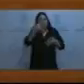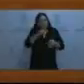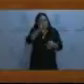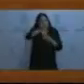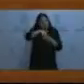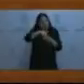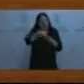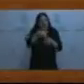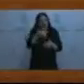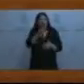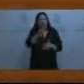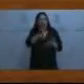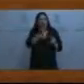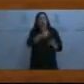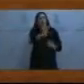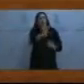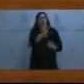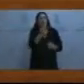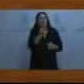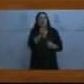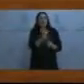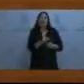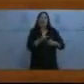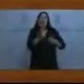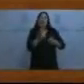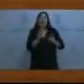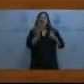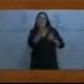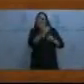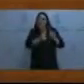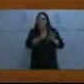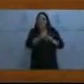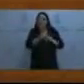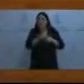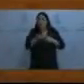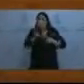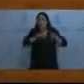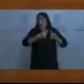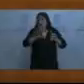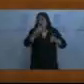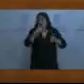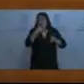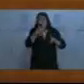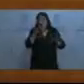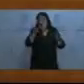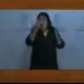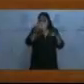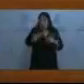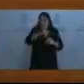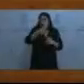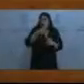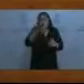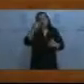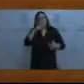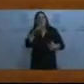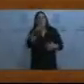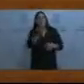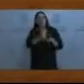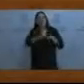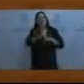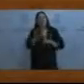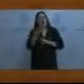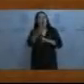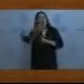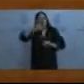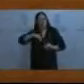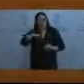unas respuestas a unos problemas que ha negado, pero que luego presume de haber sacado la solución porque previó los